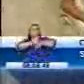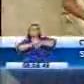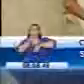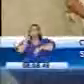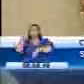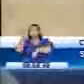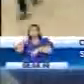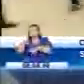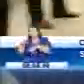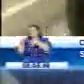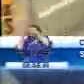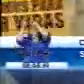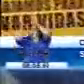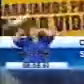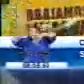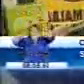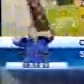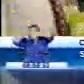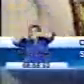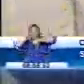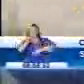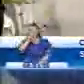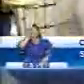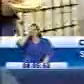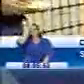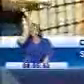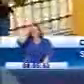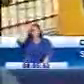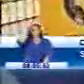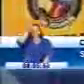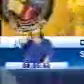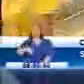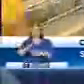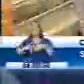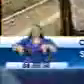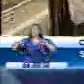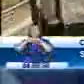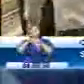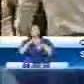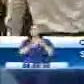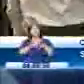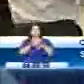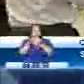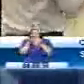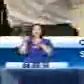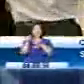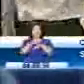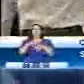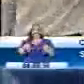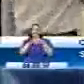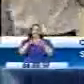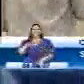muy importante y también a las personas que están por aquí bajando miren les entregan los